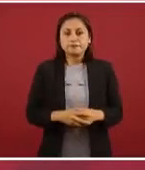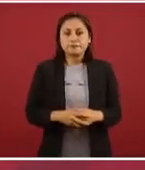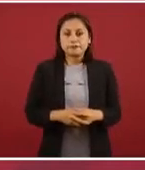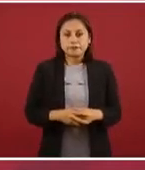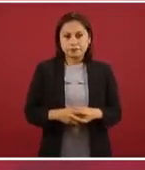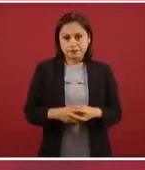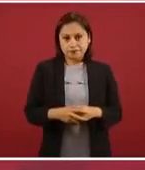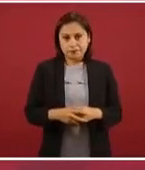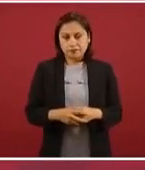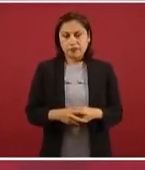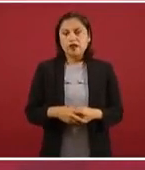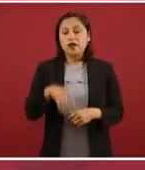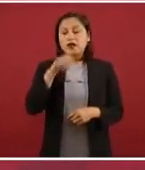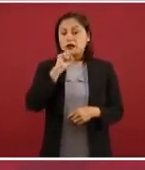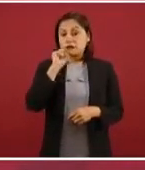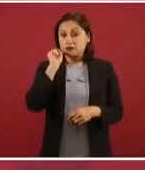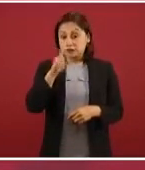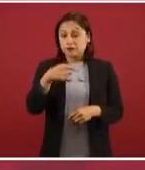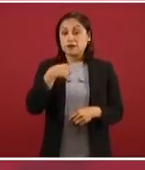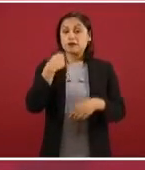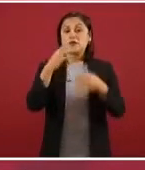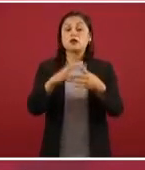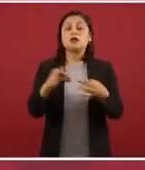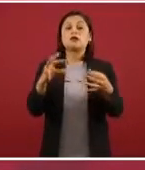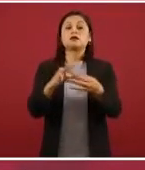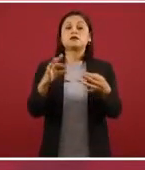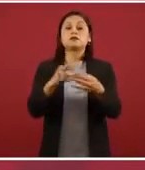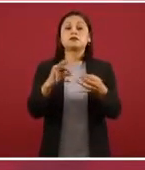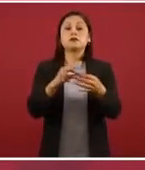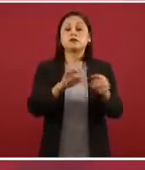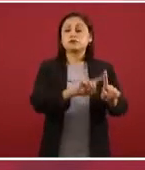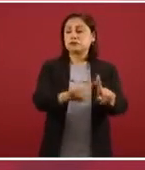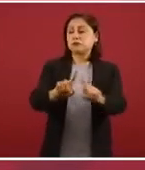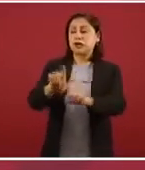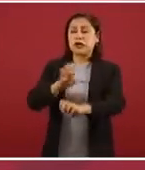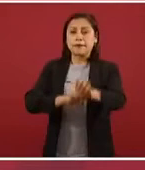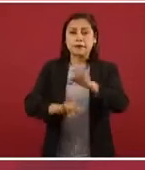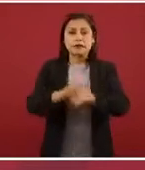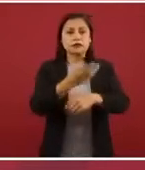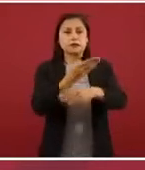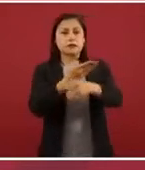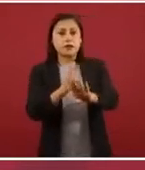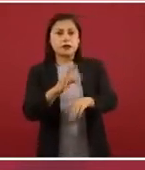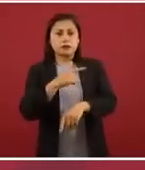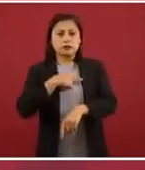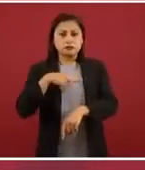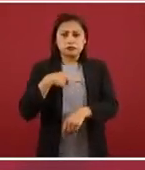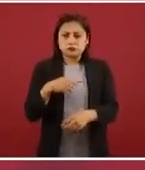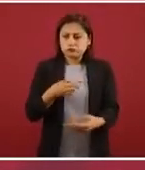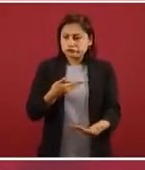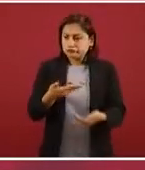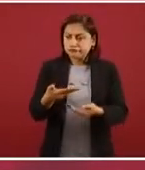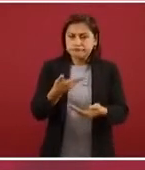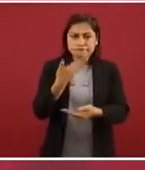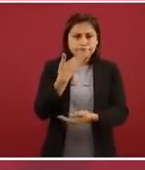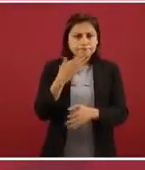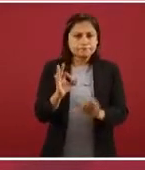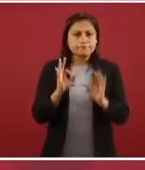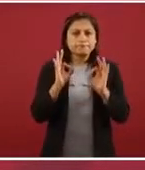decirles que tenemos buenas relaciones con todas las empresas, con los bancos. Este programa de